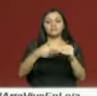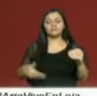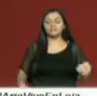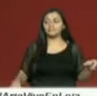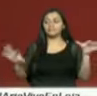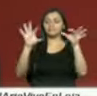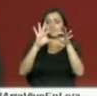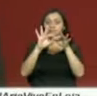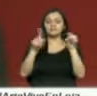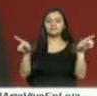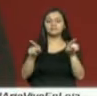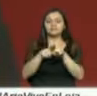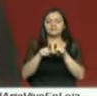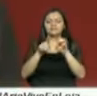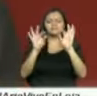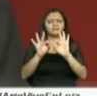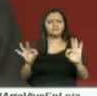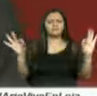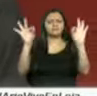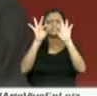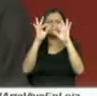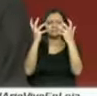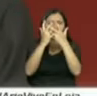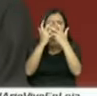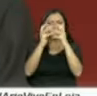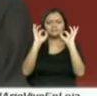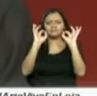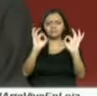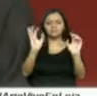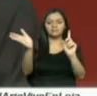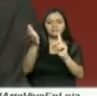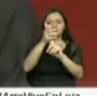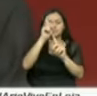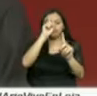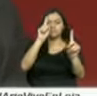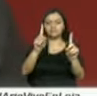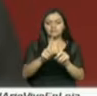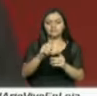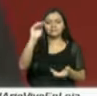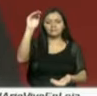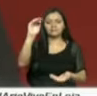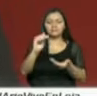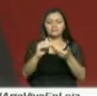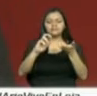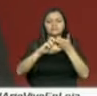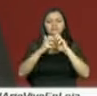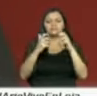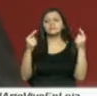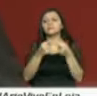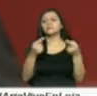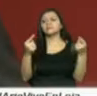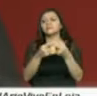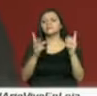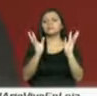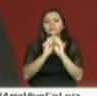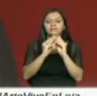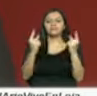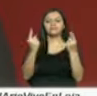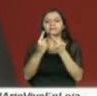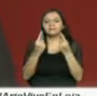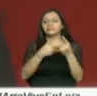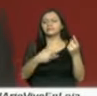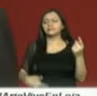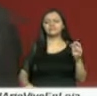decirlo, ha sido fundamental para conseguir consensos y reducir tensiones y ruidos